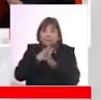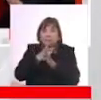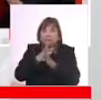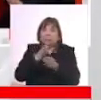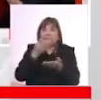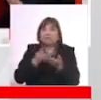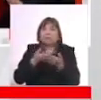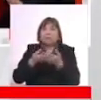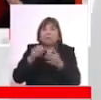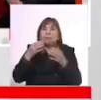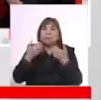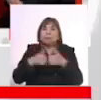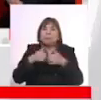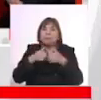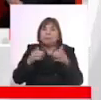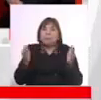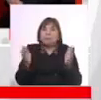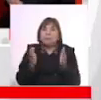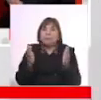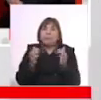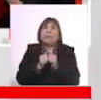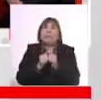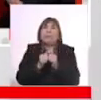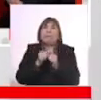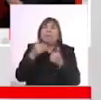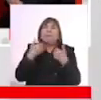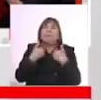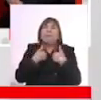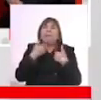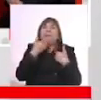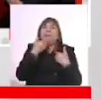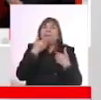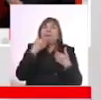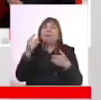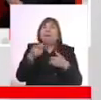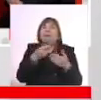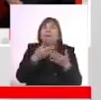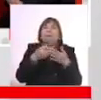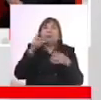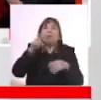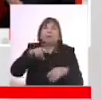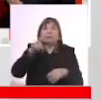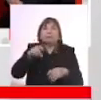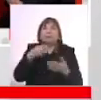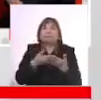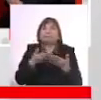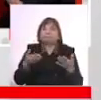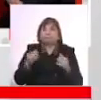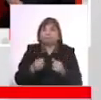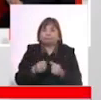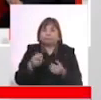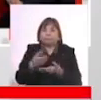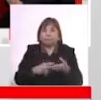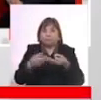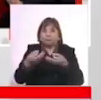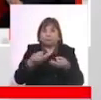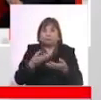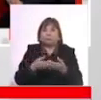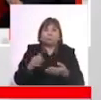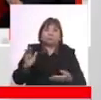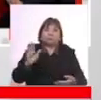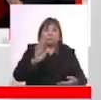y pequeñas empresas, quienes son las que realmente necesitan de estos recursos para su